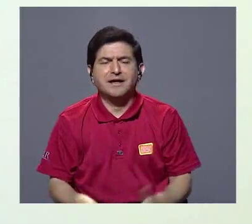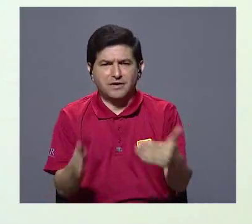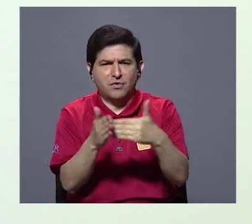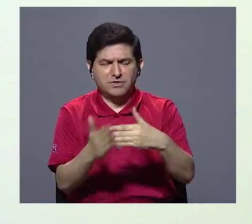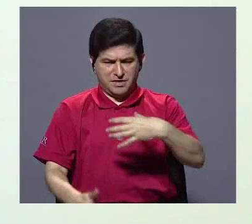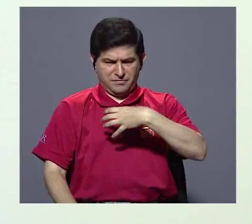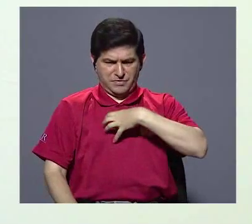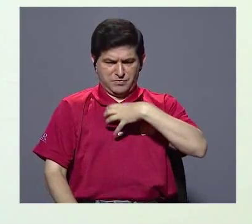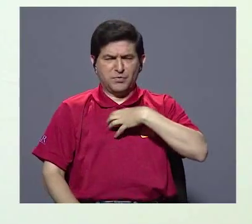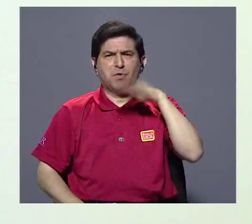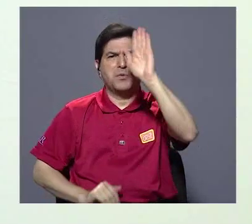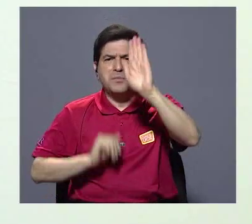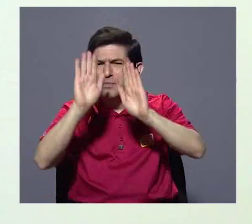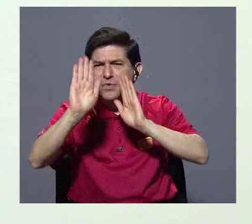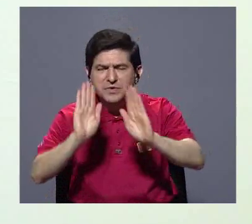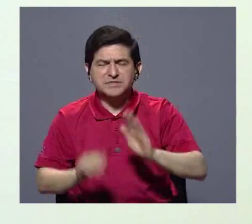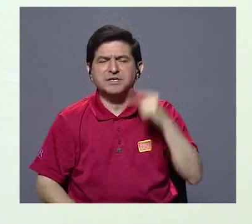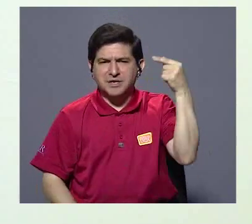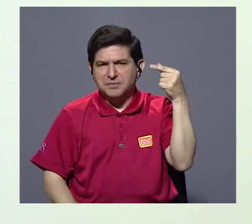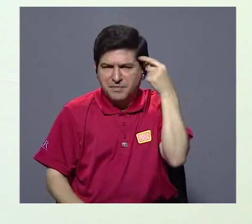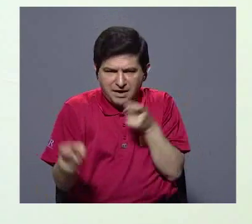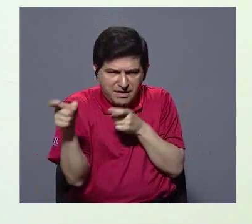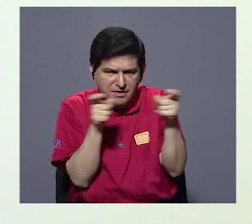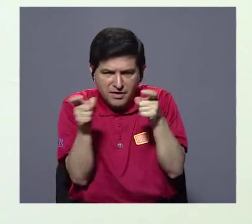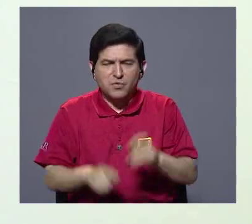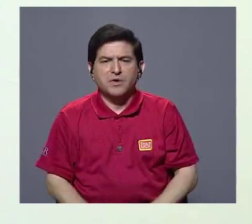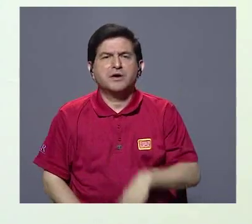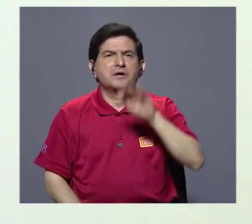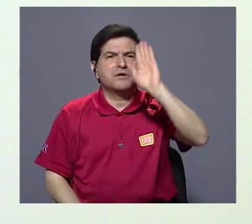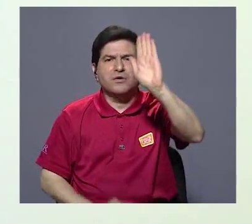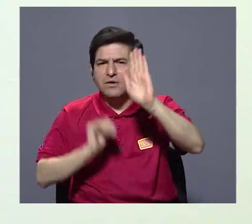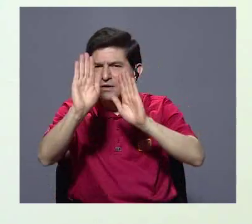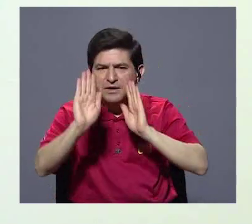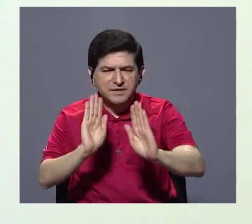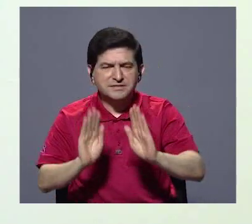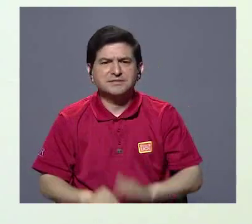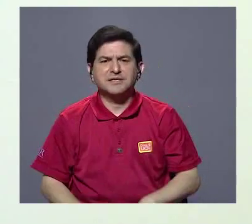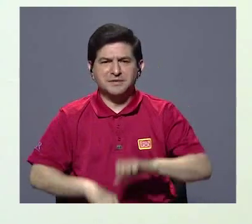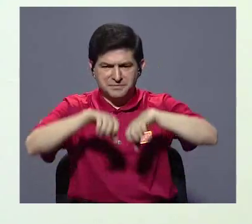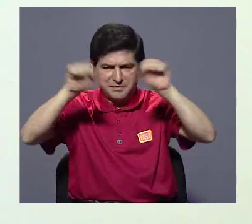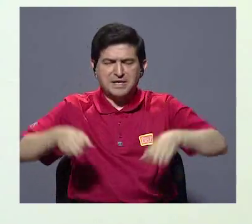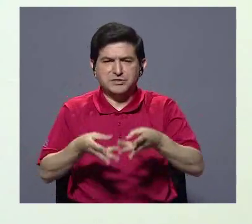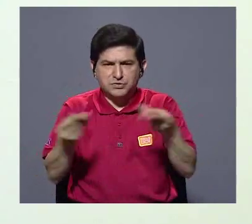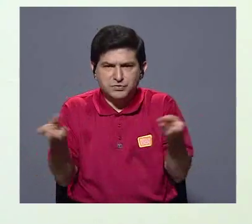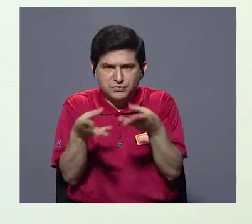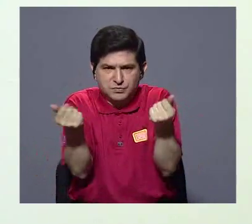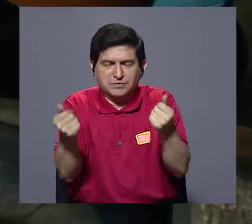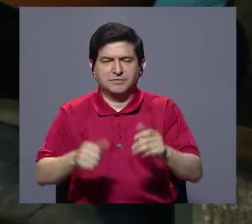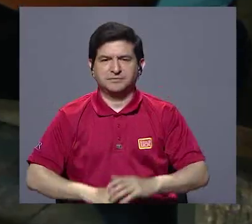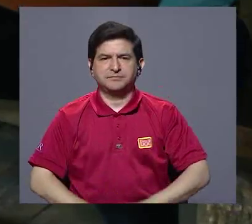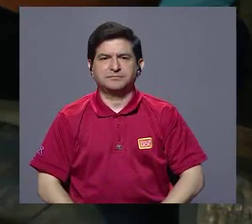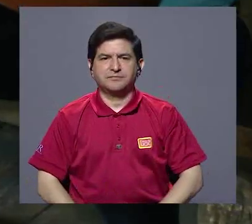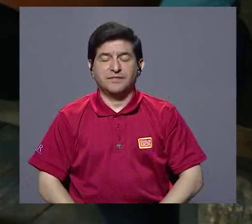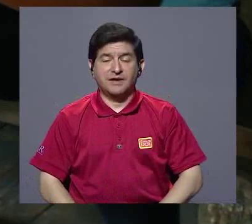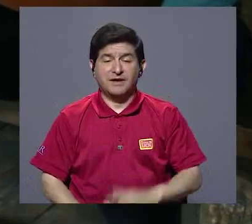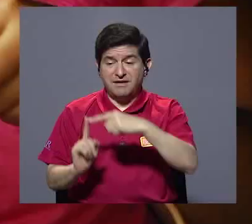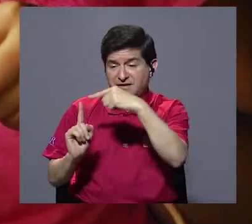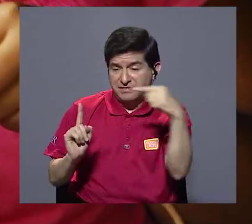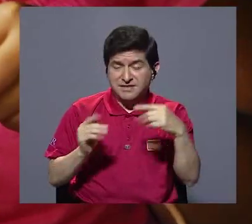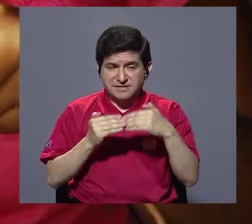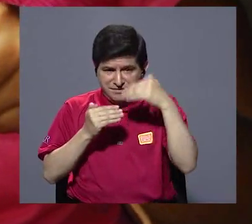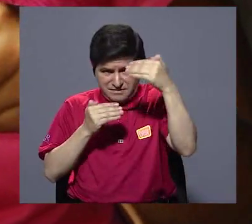recuperar sus propios esquemas de gobernabilidad, su propio esquema de sistemas de producción. Y a partir de